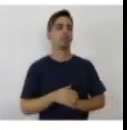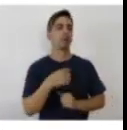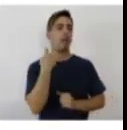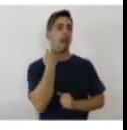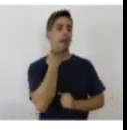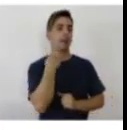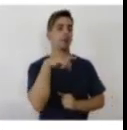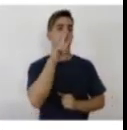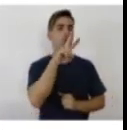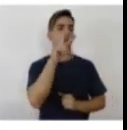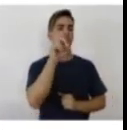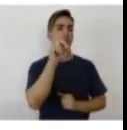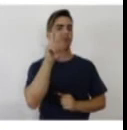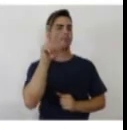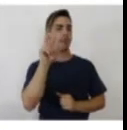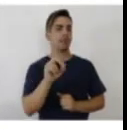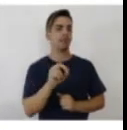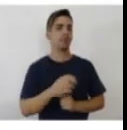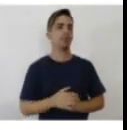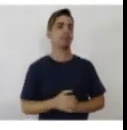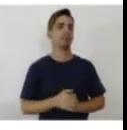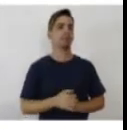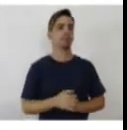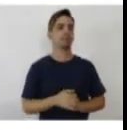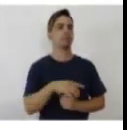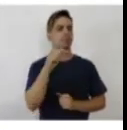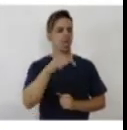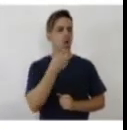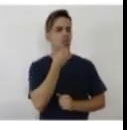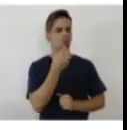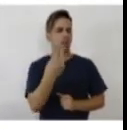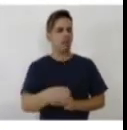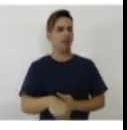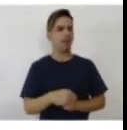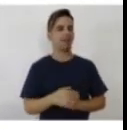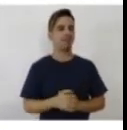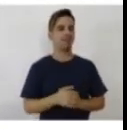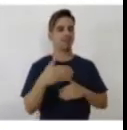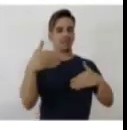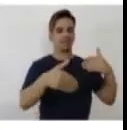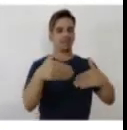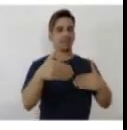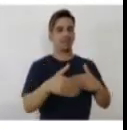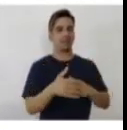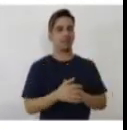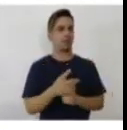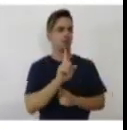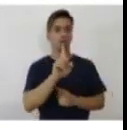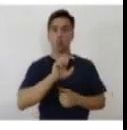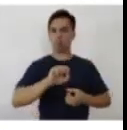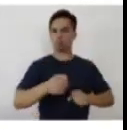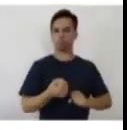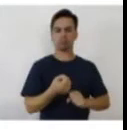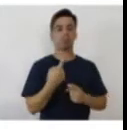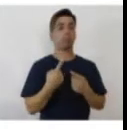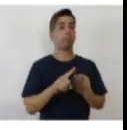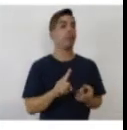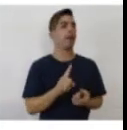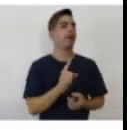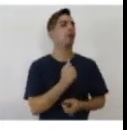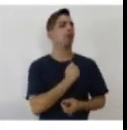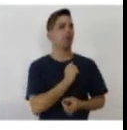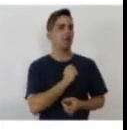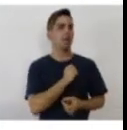del año 2020. Quiere decir que están a tiempo de participar. Déjenme decirles que no es un concurso